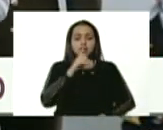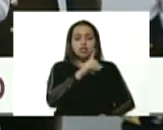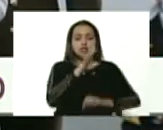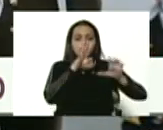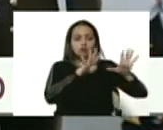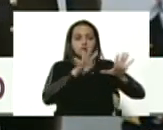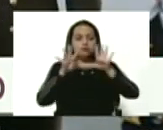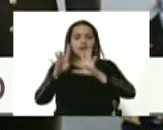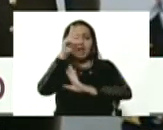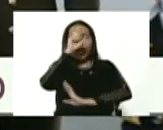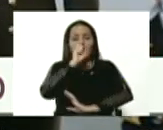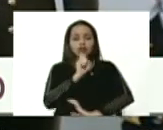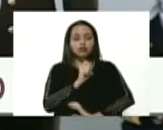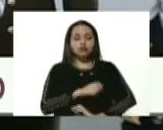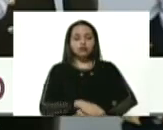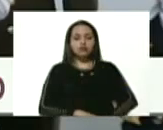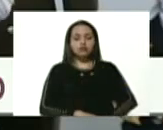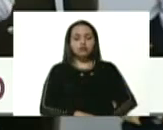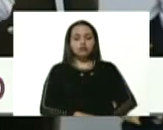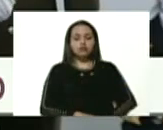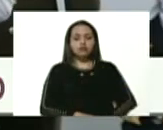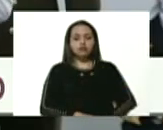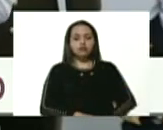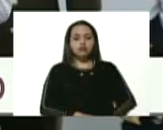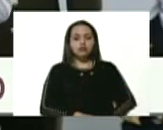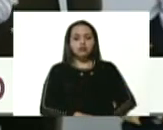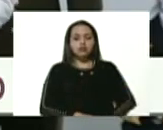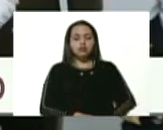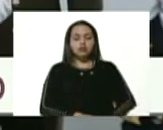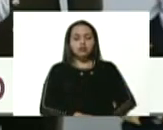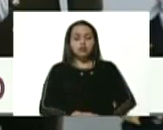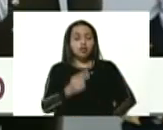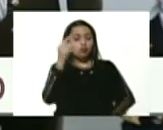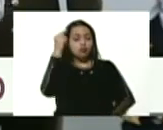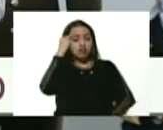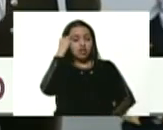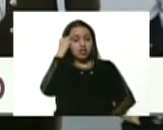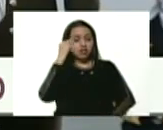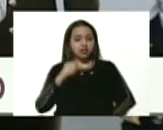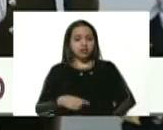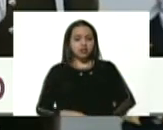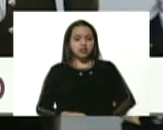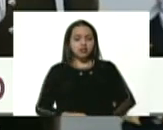199 años de una gesta que expresó